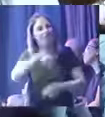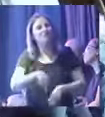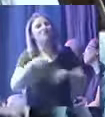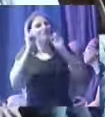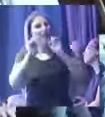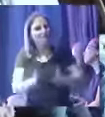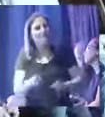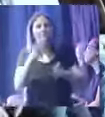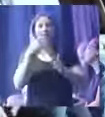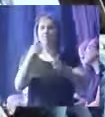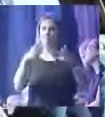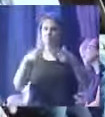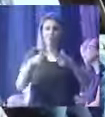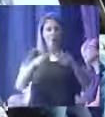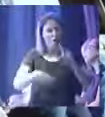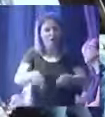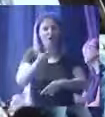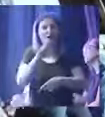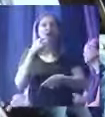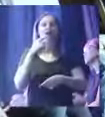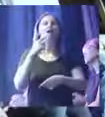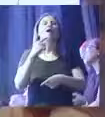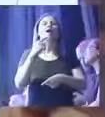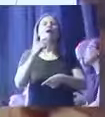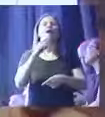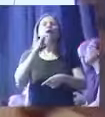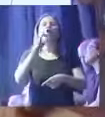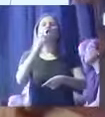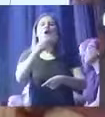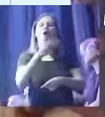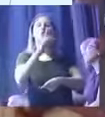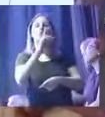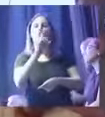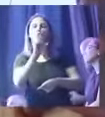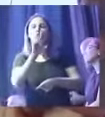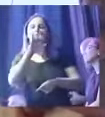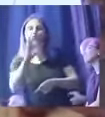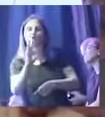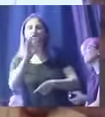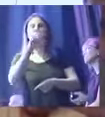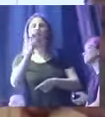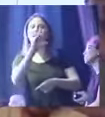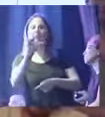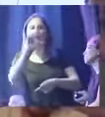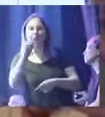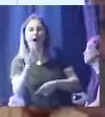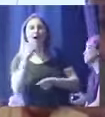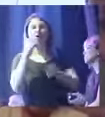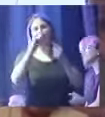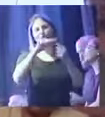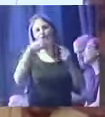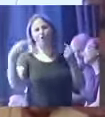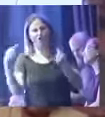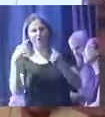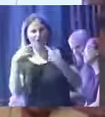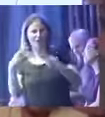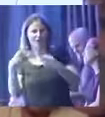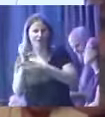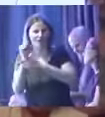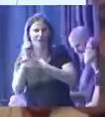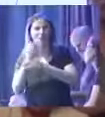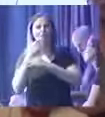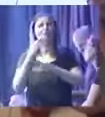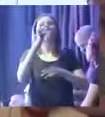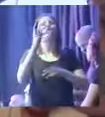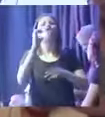corrió una pelota Odulio Varela, que lo siguió el Pepe Sacía, que se la atajó Manga o Mazurkiewicz. donde